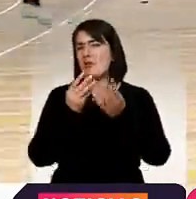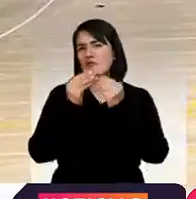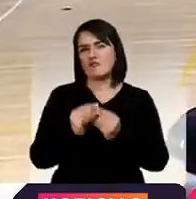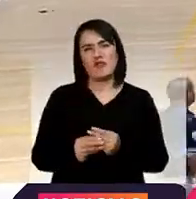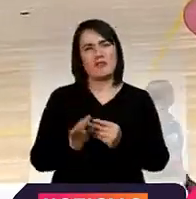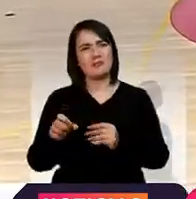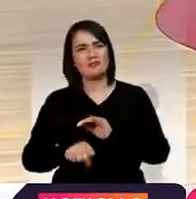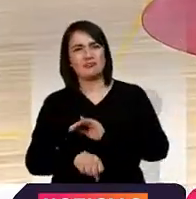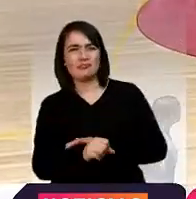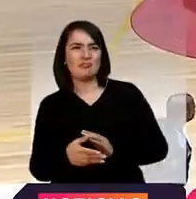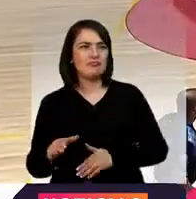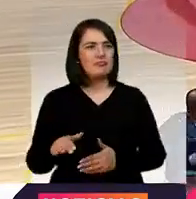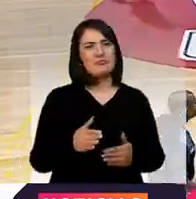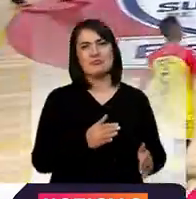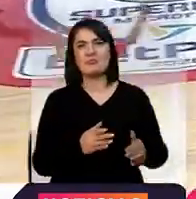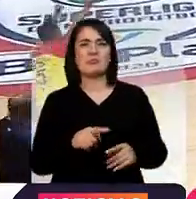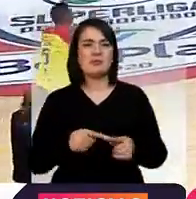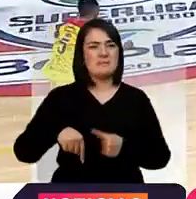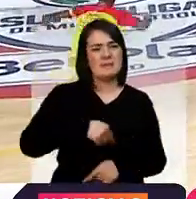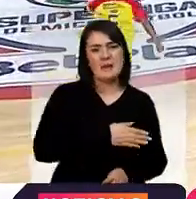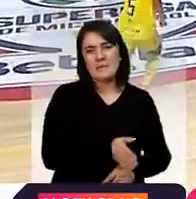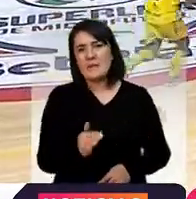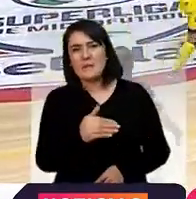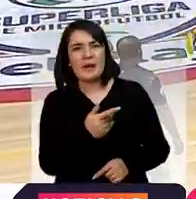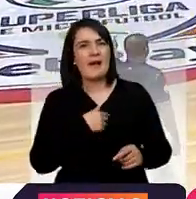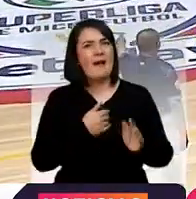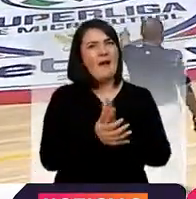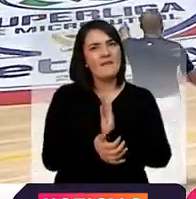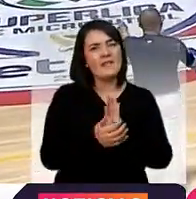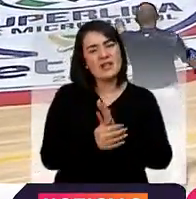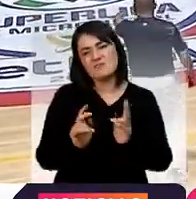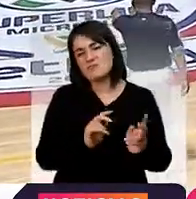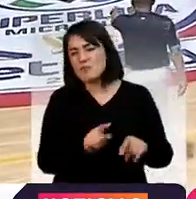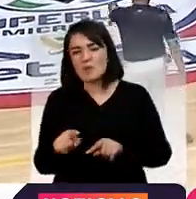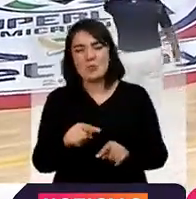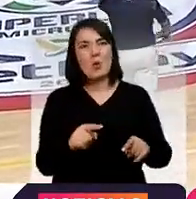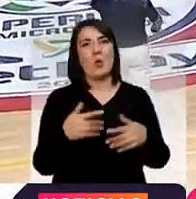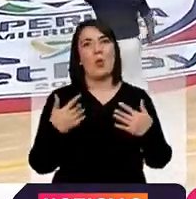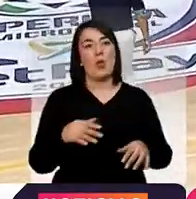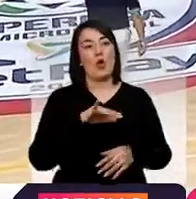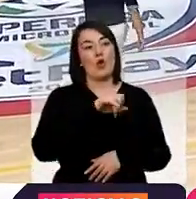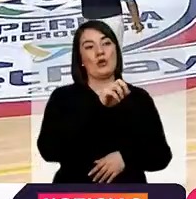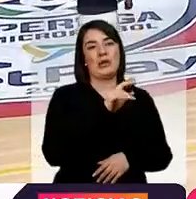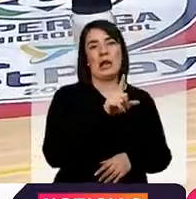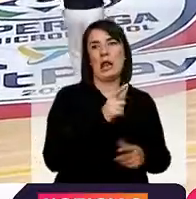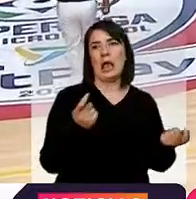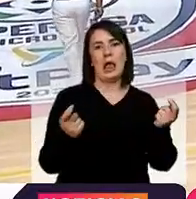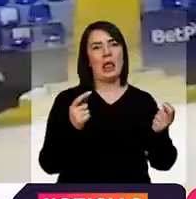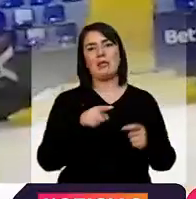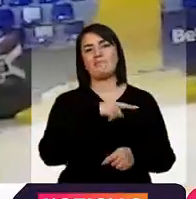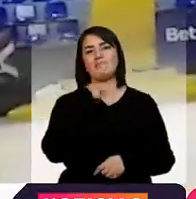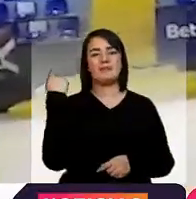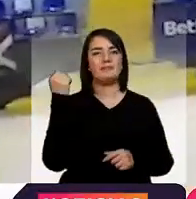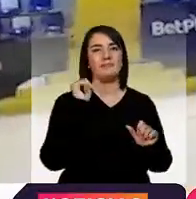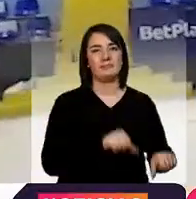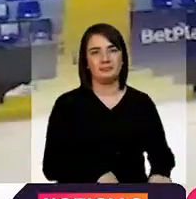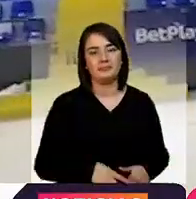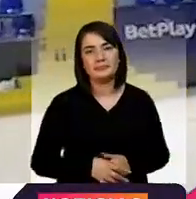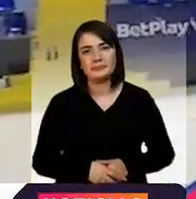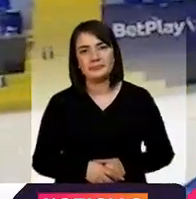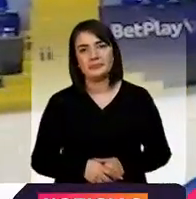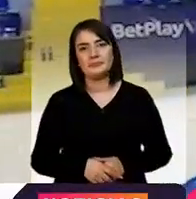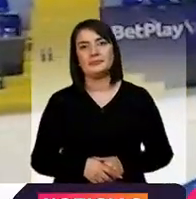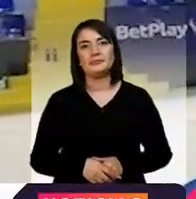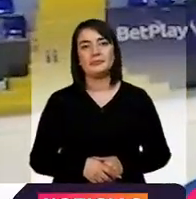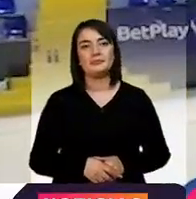presión para ambos lados, rotación rápida y mucha agilidad en los costados, JRL perdió el compromiso 3-1. En este torneo tan atípico ningún